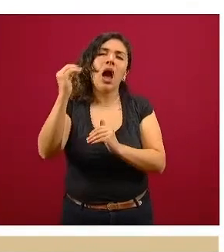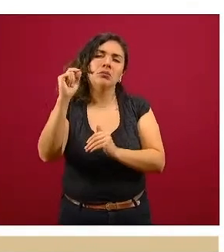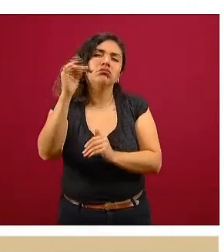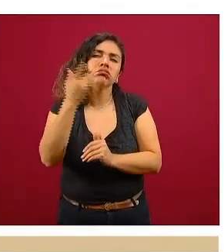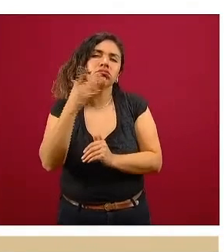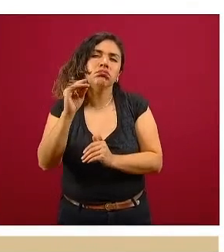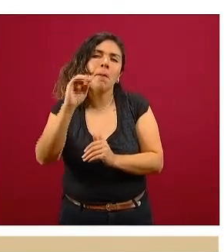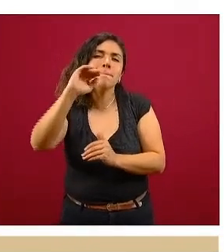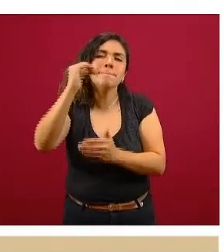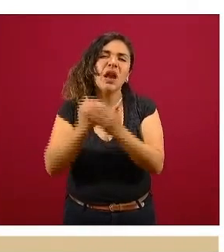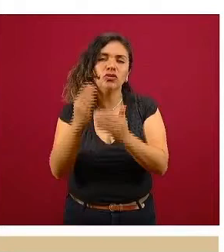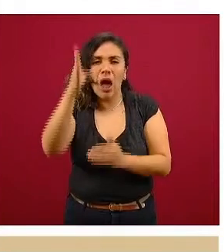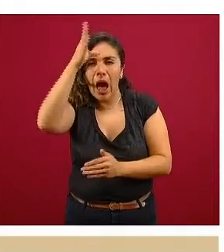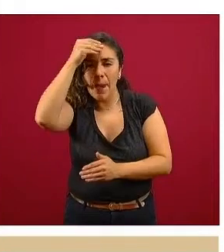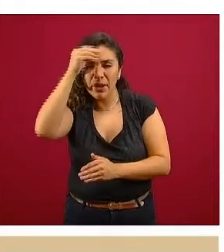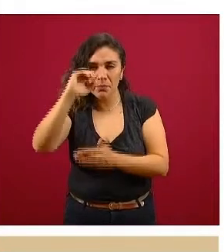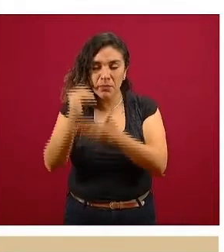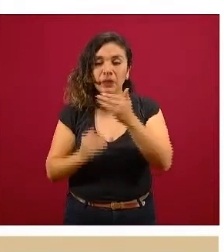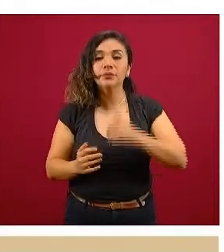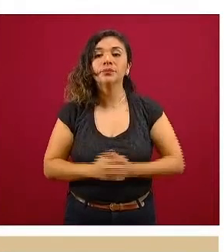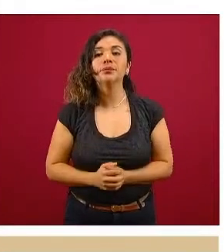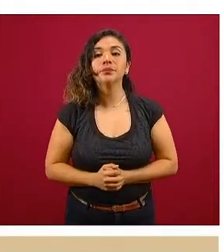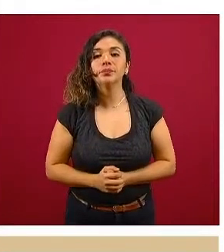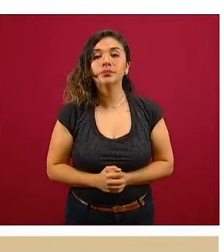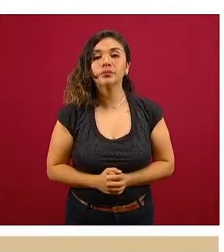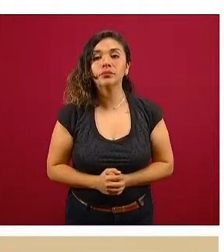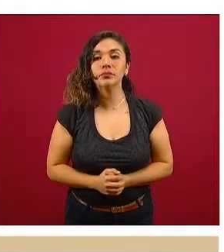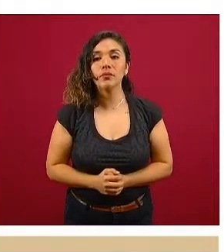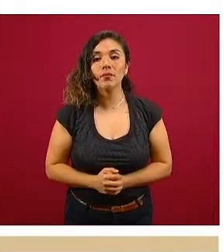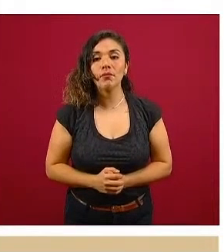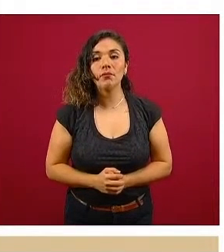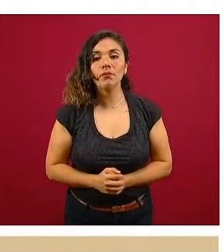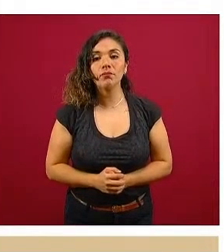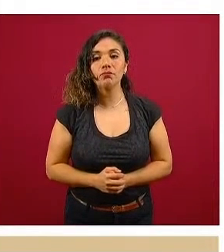es menor. La siguiente, por favor.